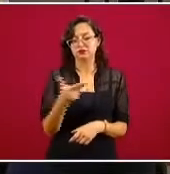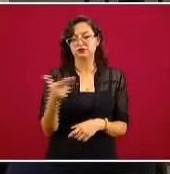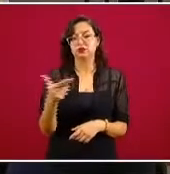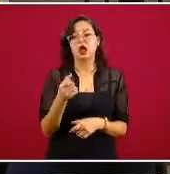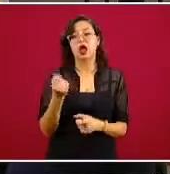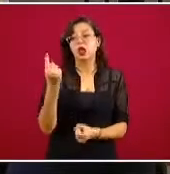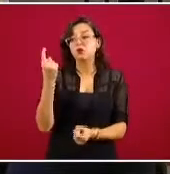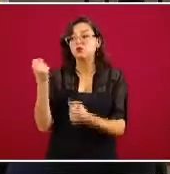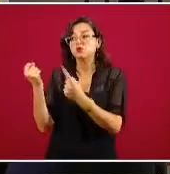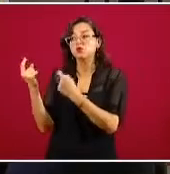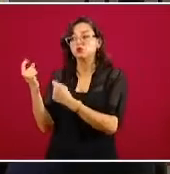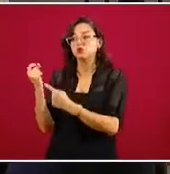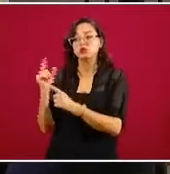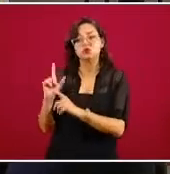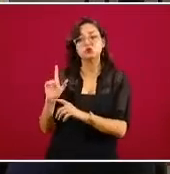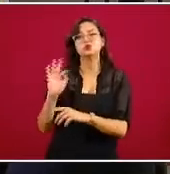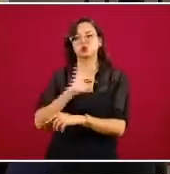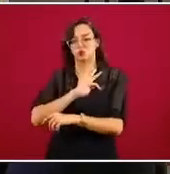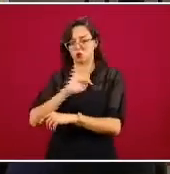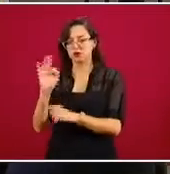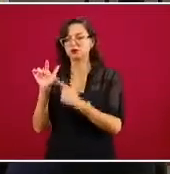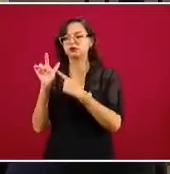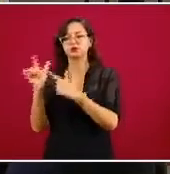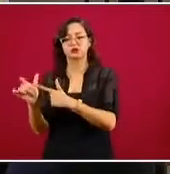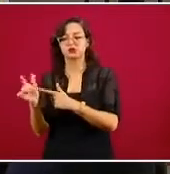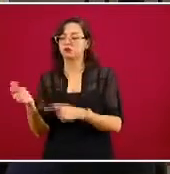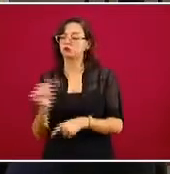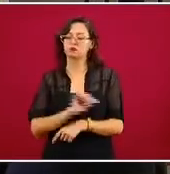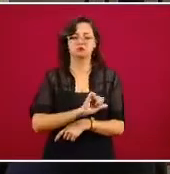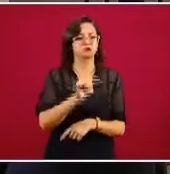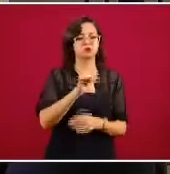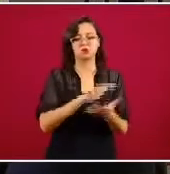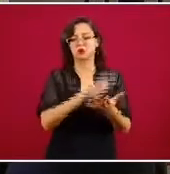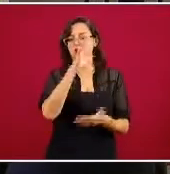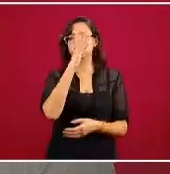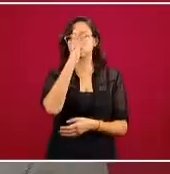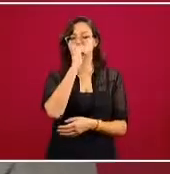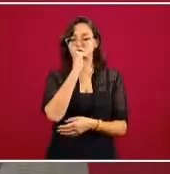muy particulares, que fueron claramente descritas en lineamientos técnicos.